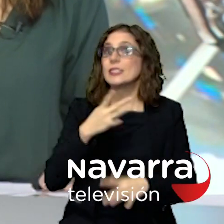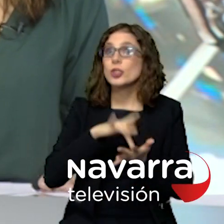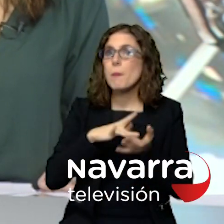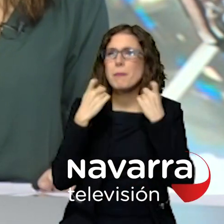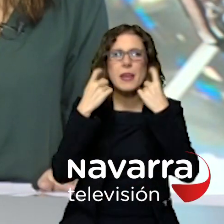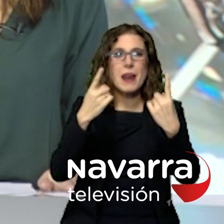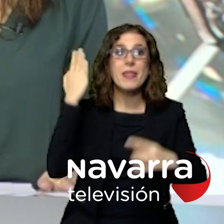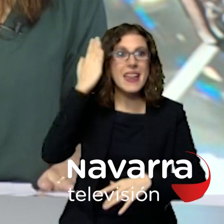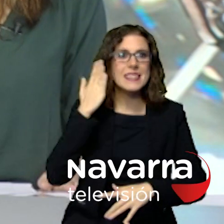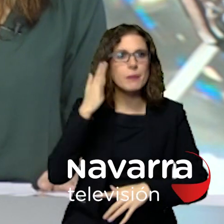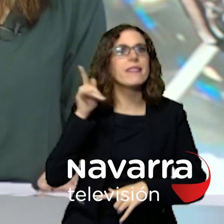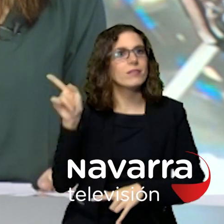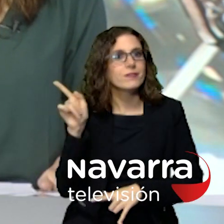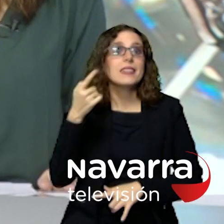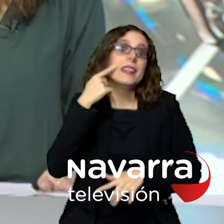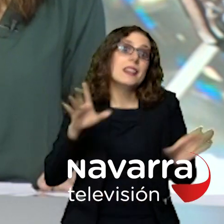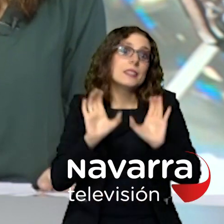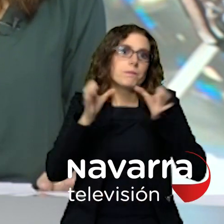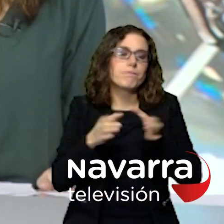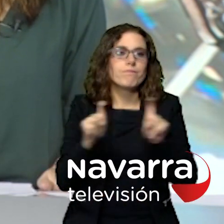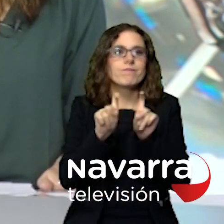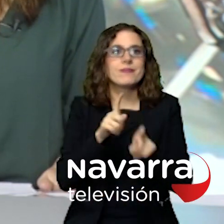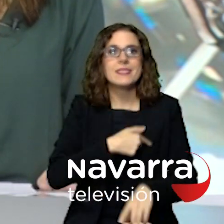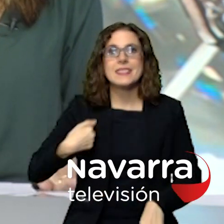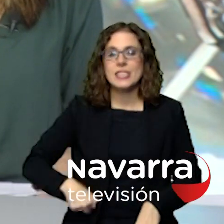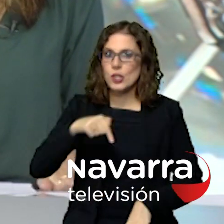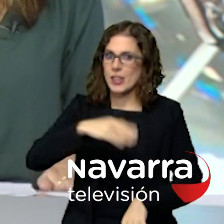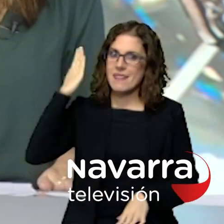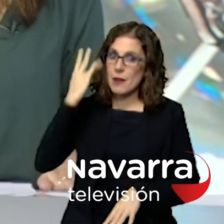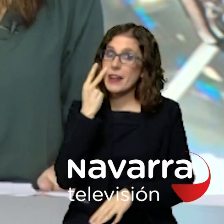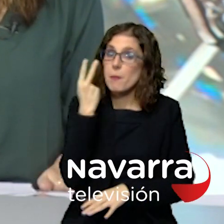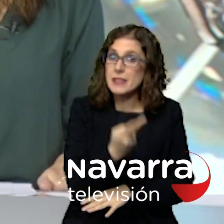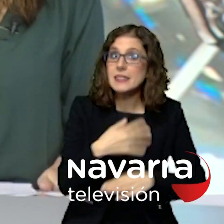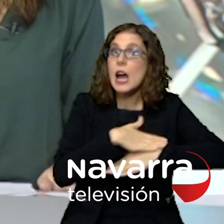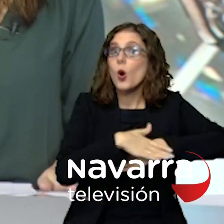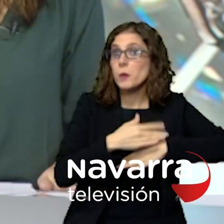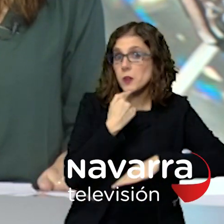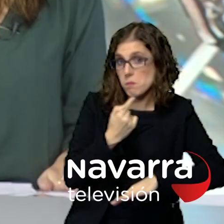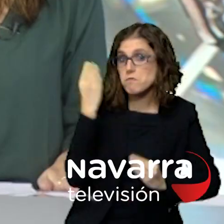de inversores chinos está visitando la comunidad foral y el gobierno es optimista al respecto.